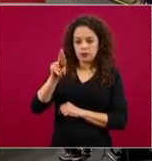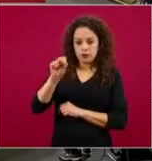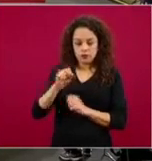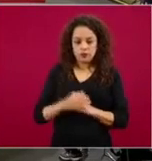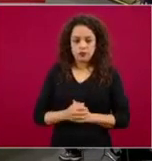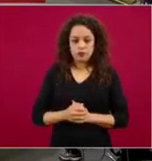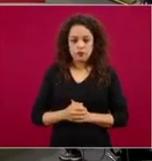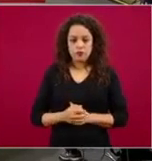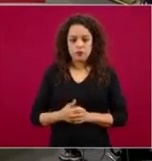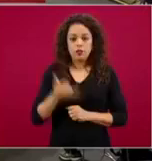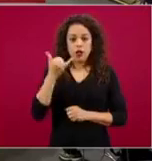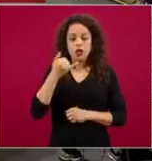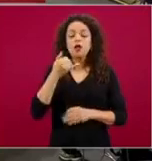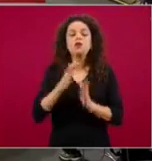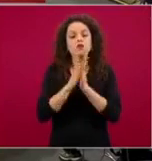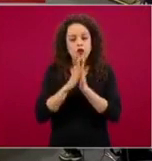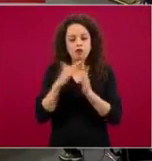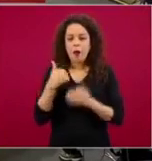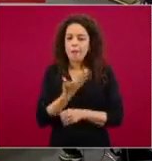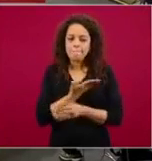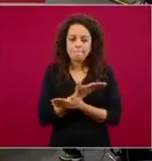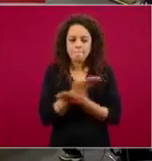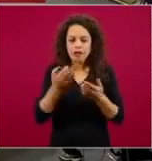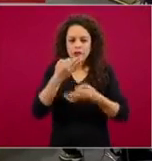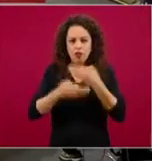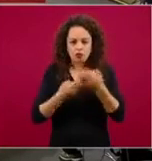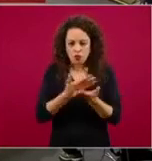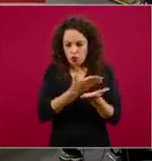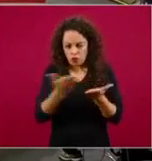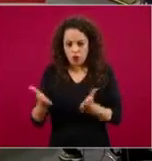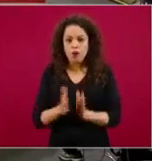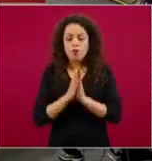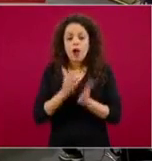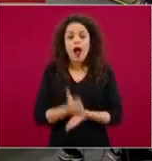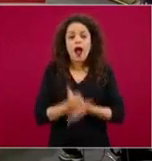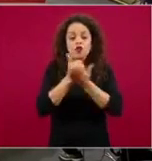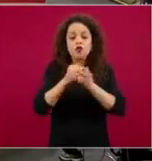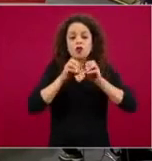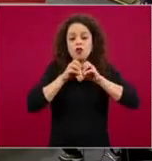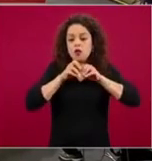difunda, usted, todos por favor, difundan en sus canales este sitio